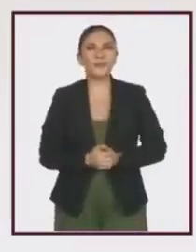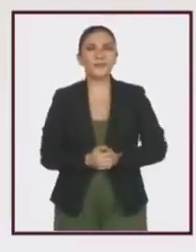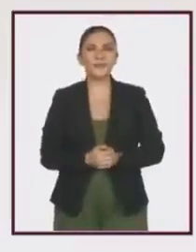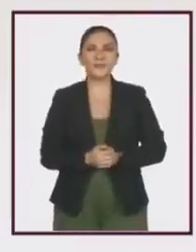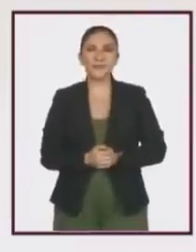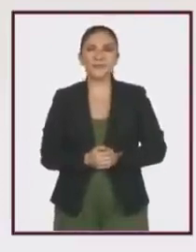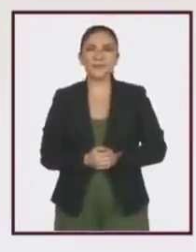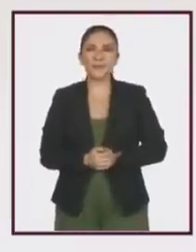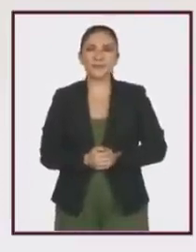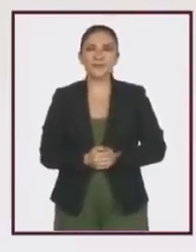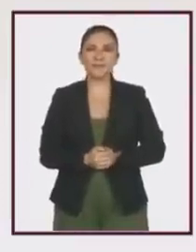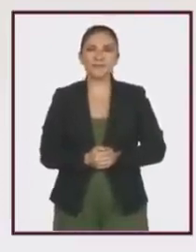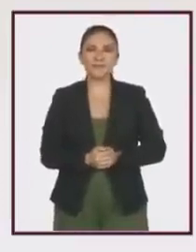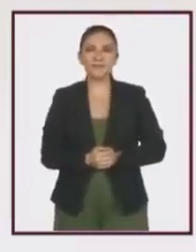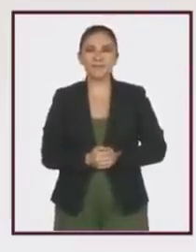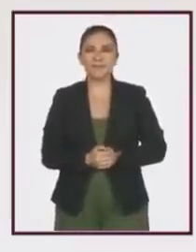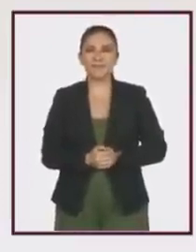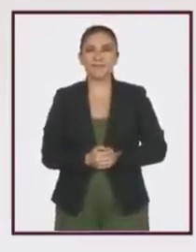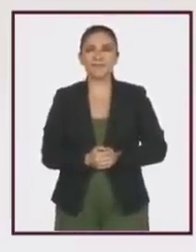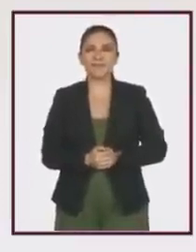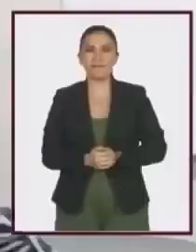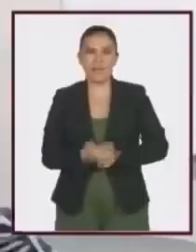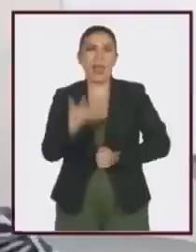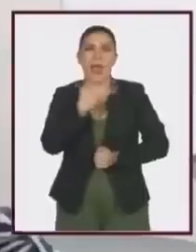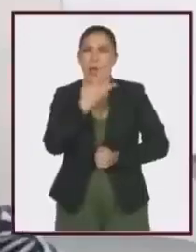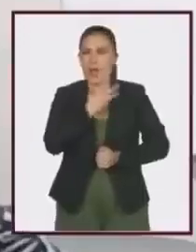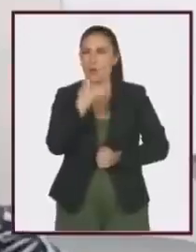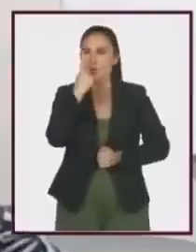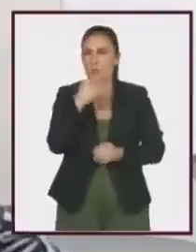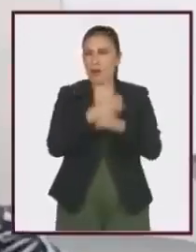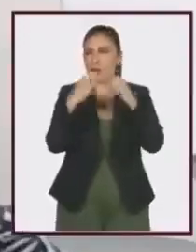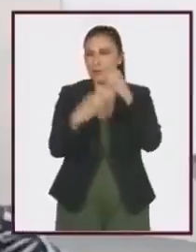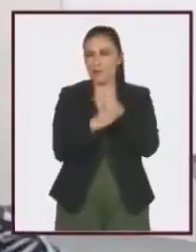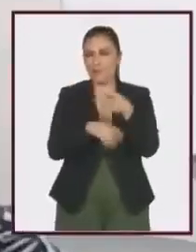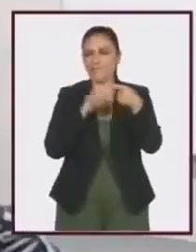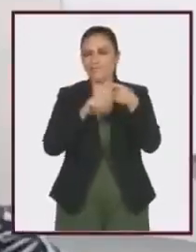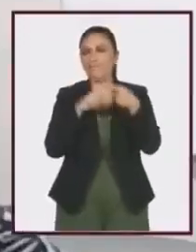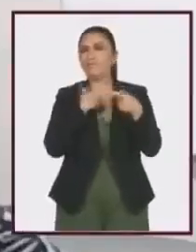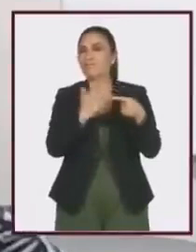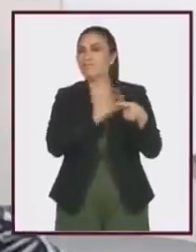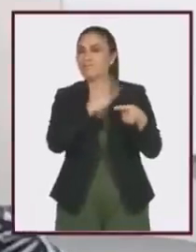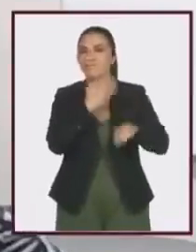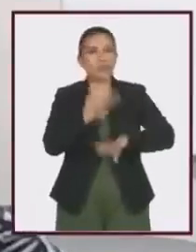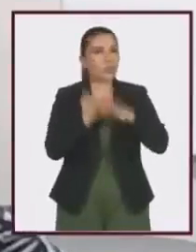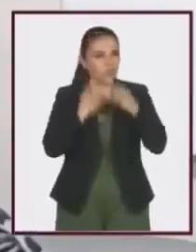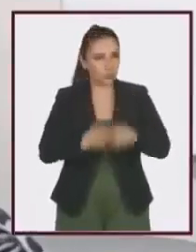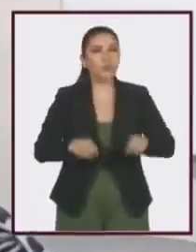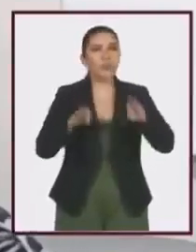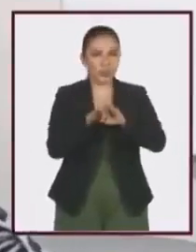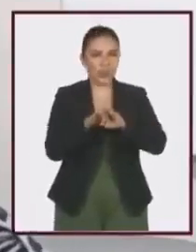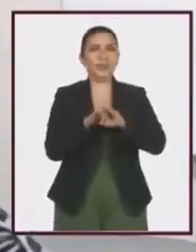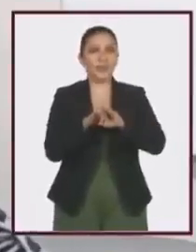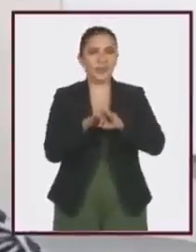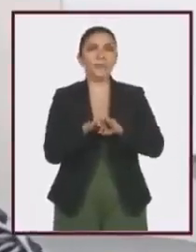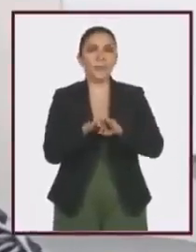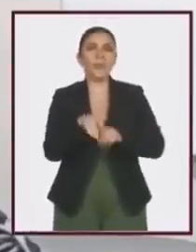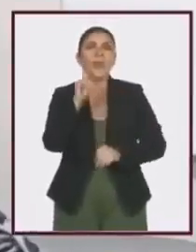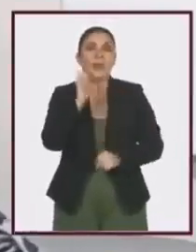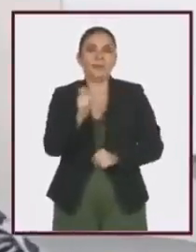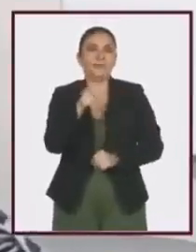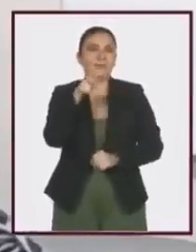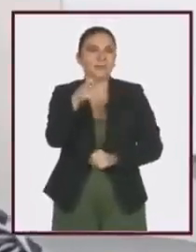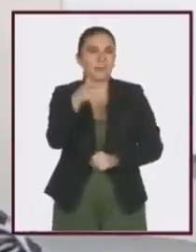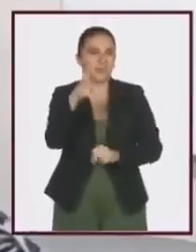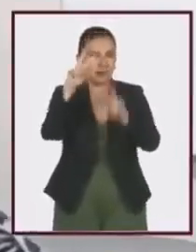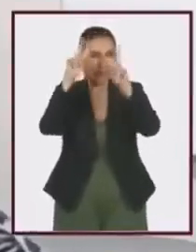Pues hay un punto que a mí me parece muy importante, sobre todo en estas